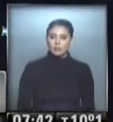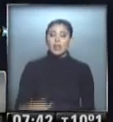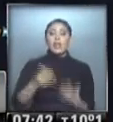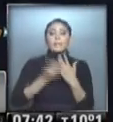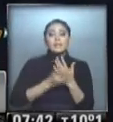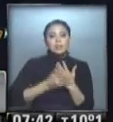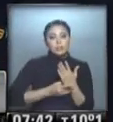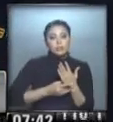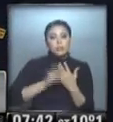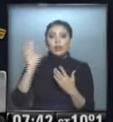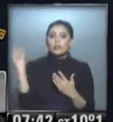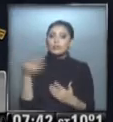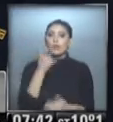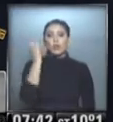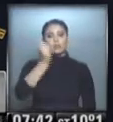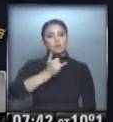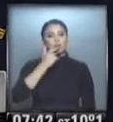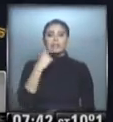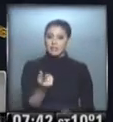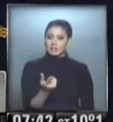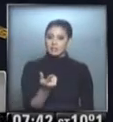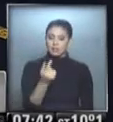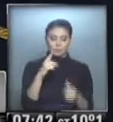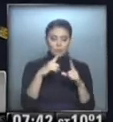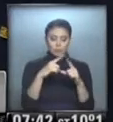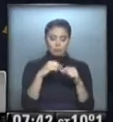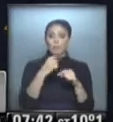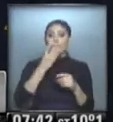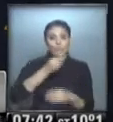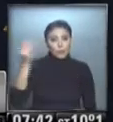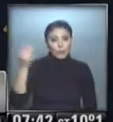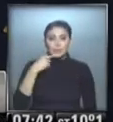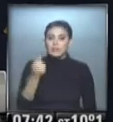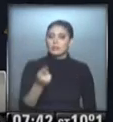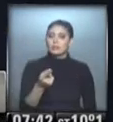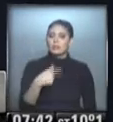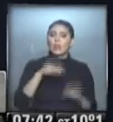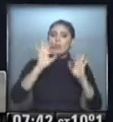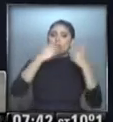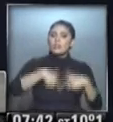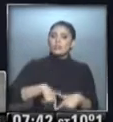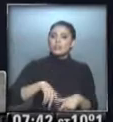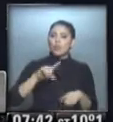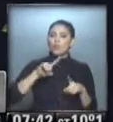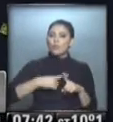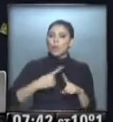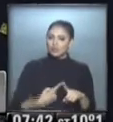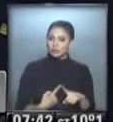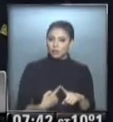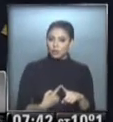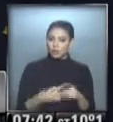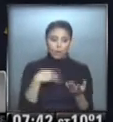dijo a lo largo de su disertación una cantidad importante de bs de un proyecto político que tiene una